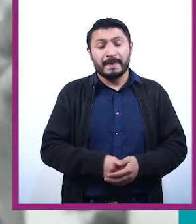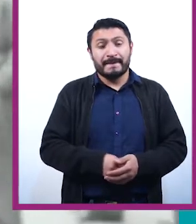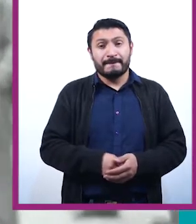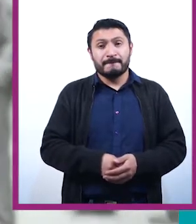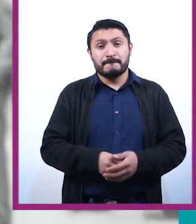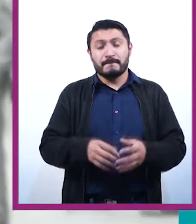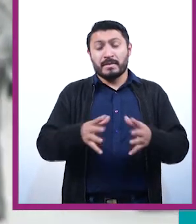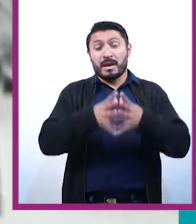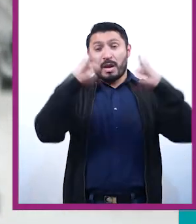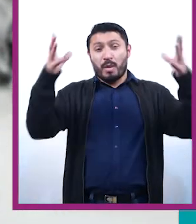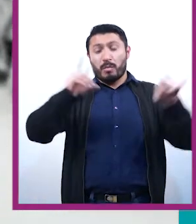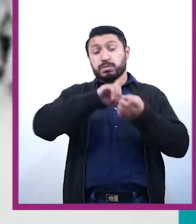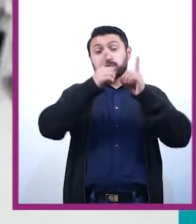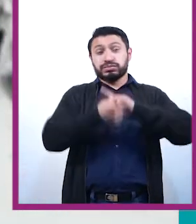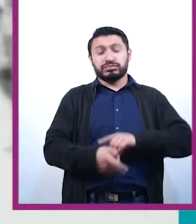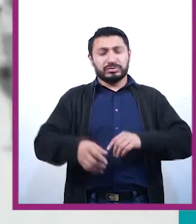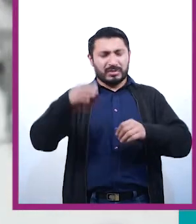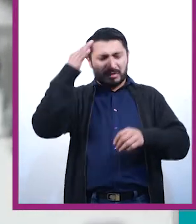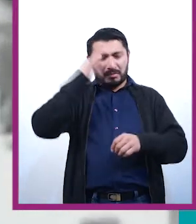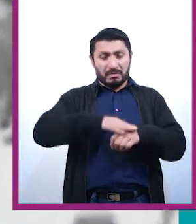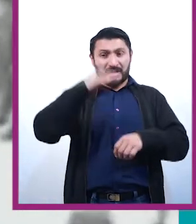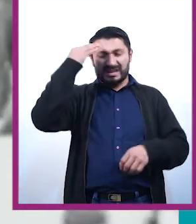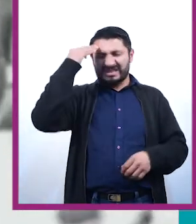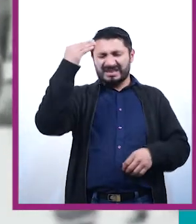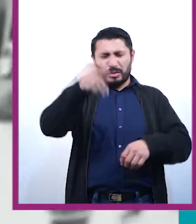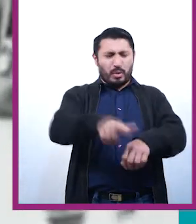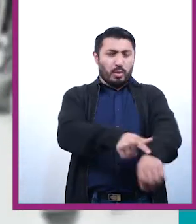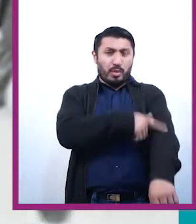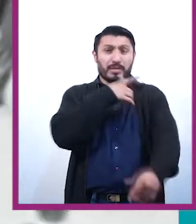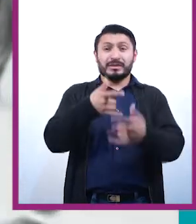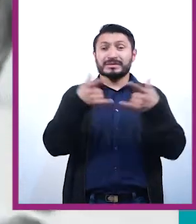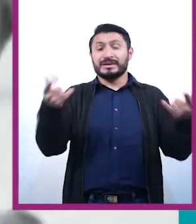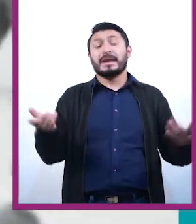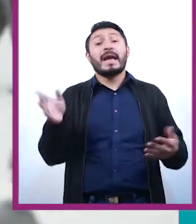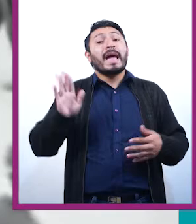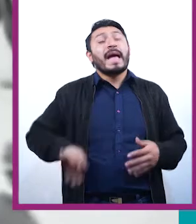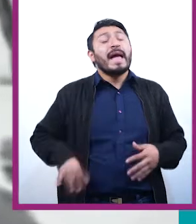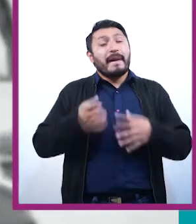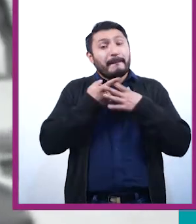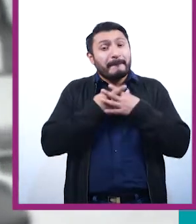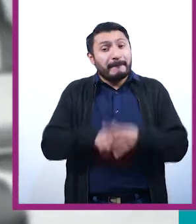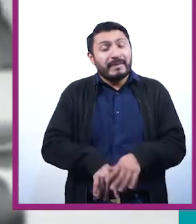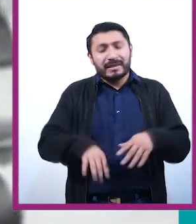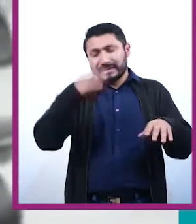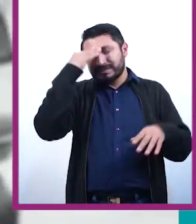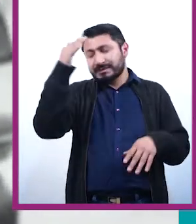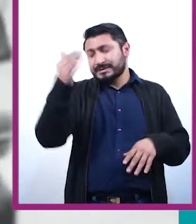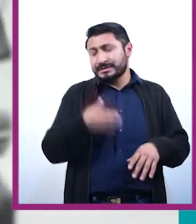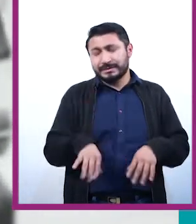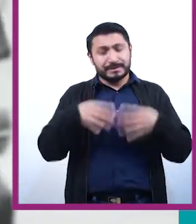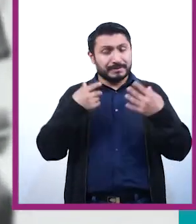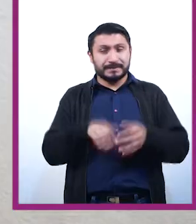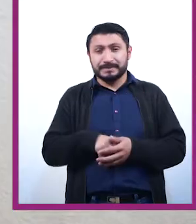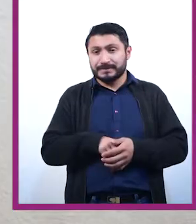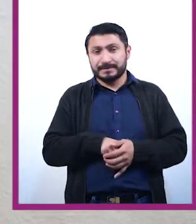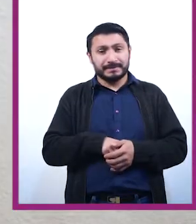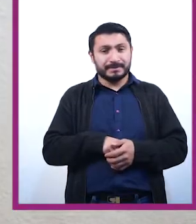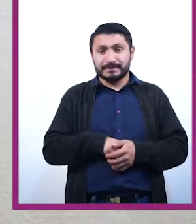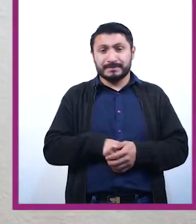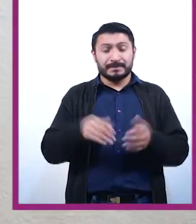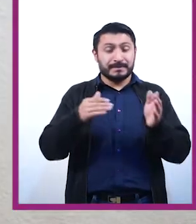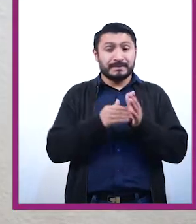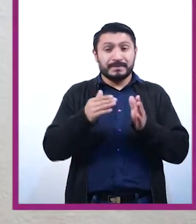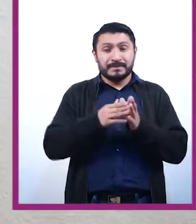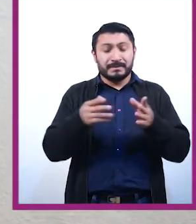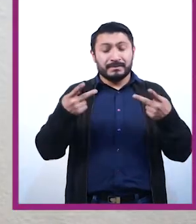Gran Depresión, la crisis más larga de la historia, comenzaba a mostrar sus terribles consecuencias. Millones